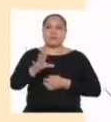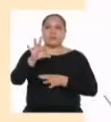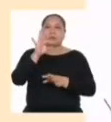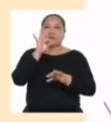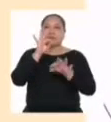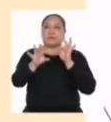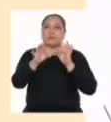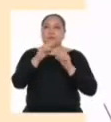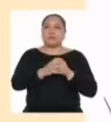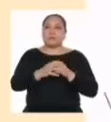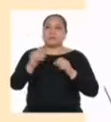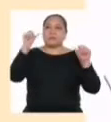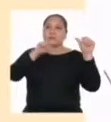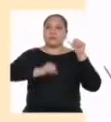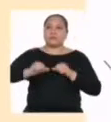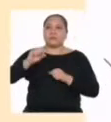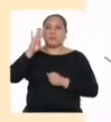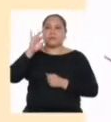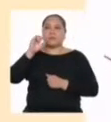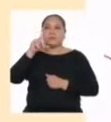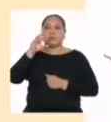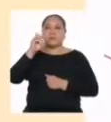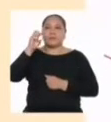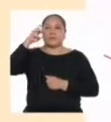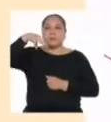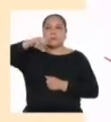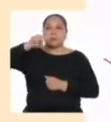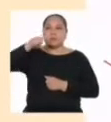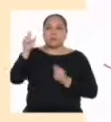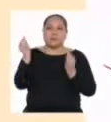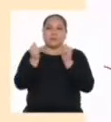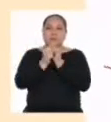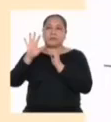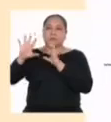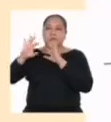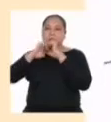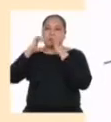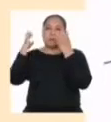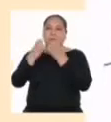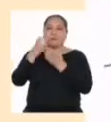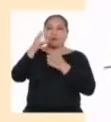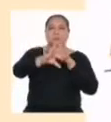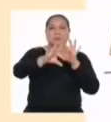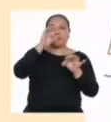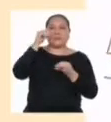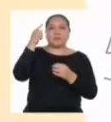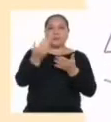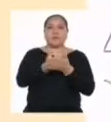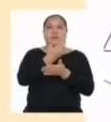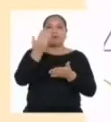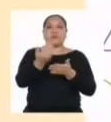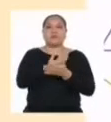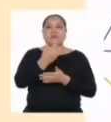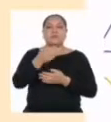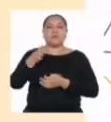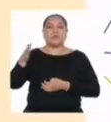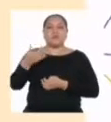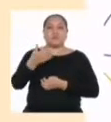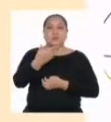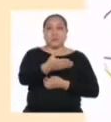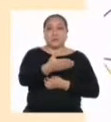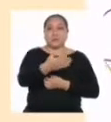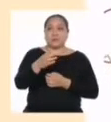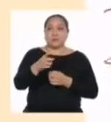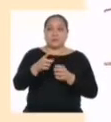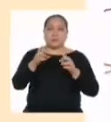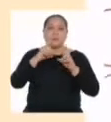Hallazgo científico. El biólogo Max Hidalgo, junto a su equipo, realizó el descubrimiento de una nueva especie de pez en